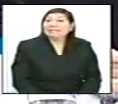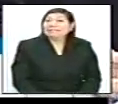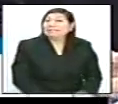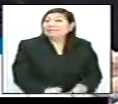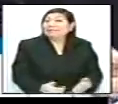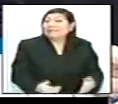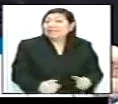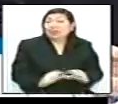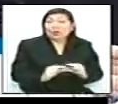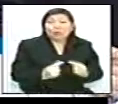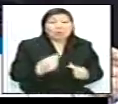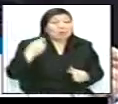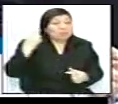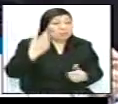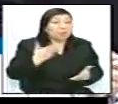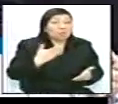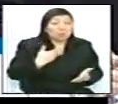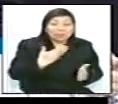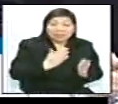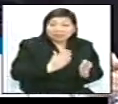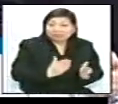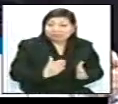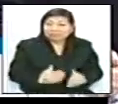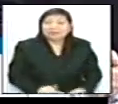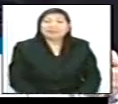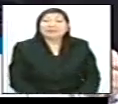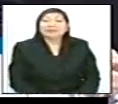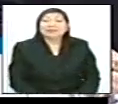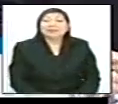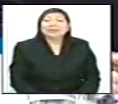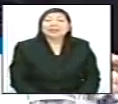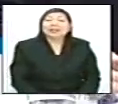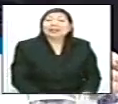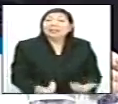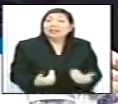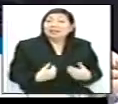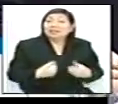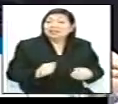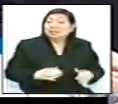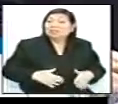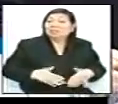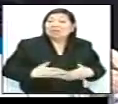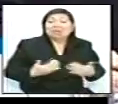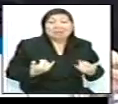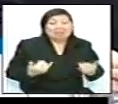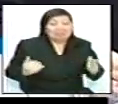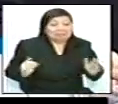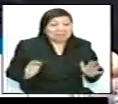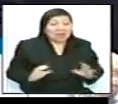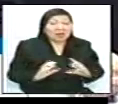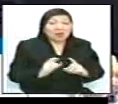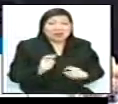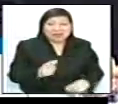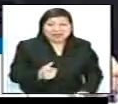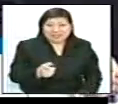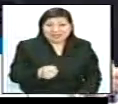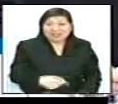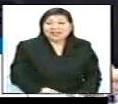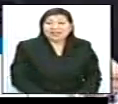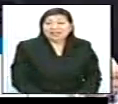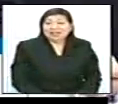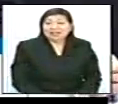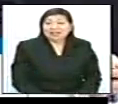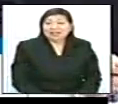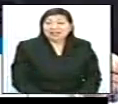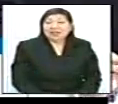antes que los partidos se puedan organizar, digamos, tener mayor posibilidad. Y acá, en el caso del congresista, le voy a decir con su nombre